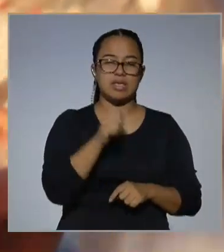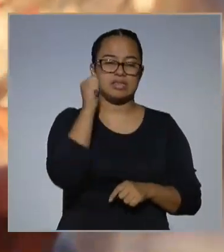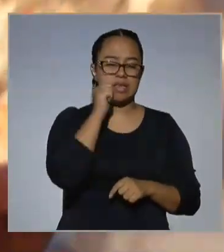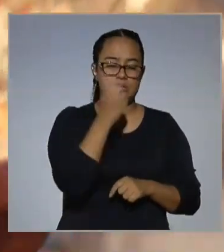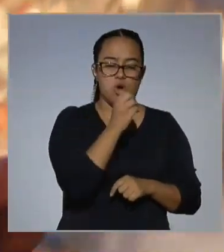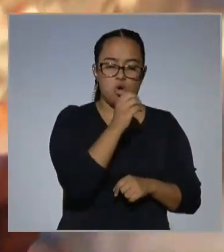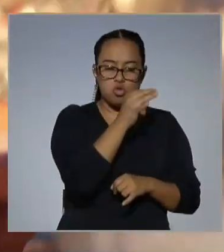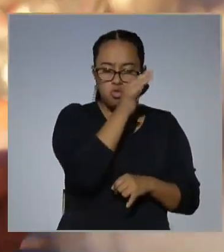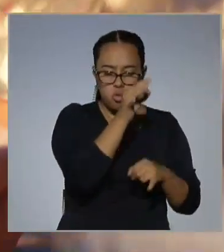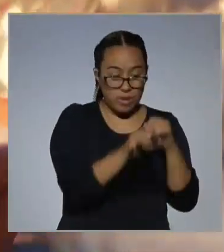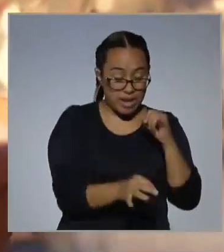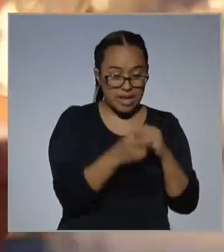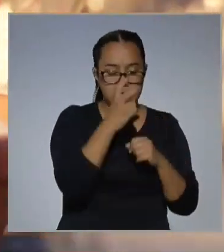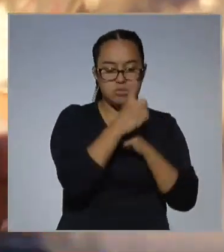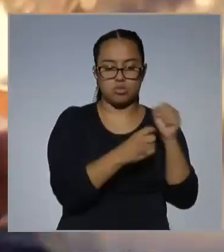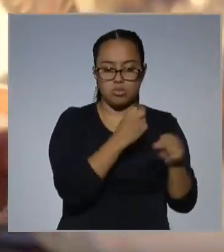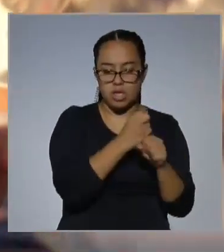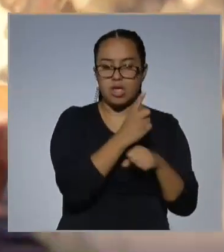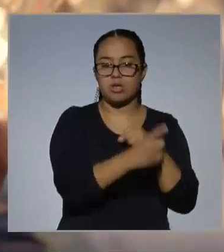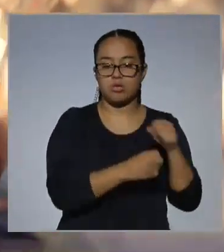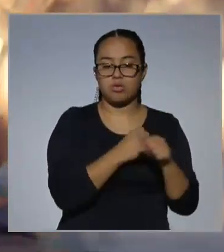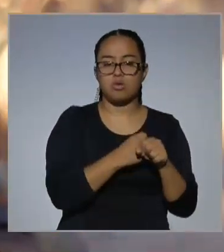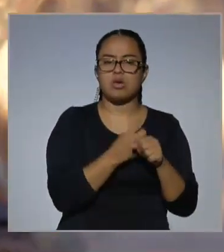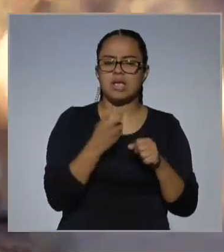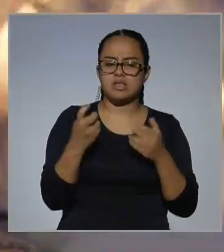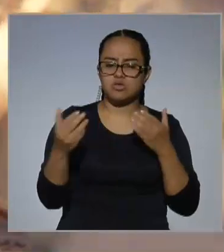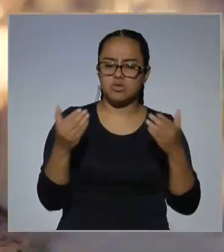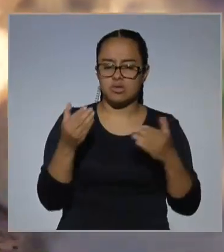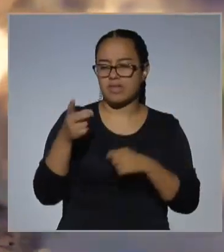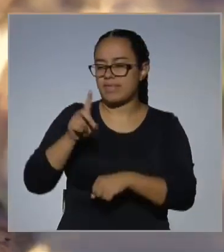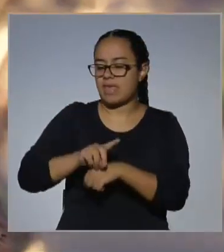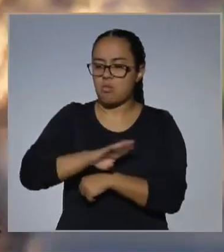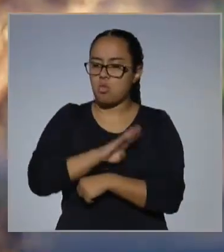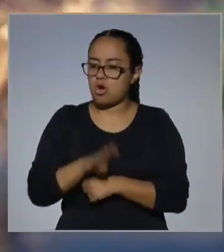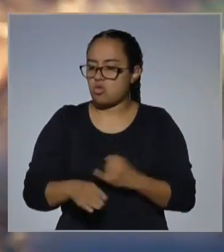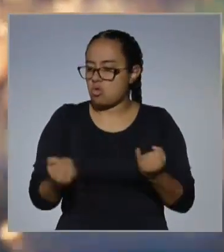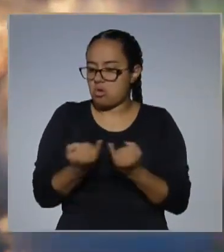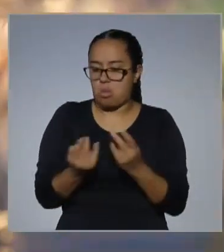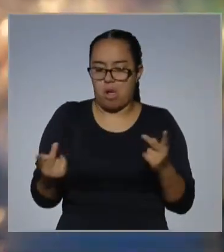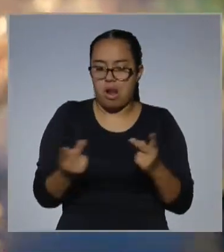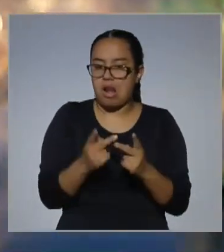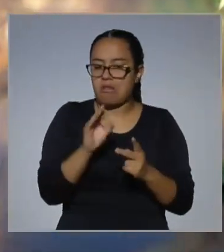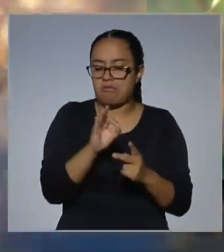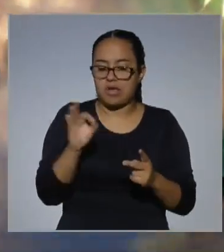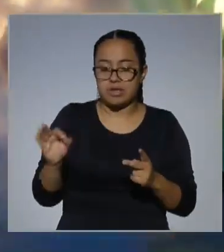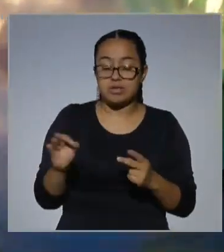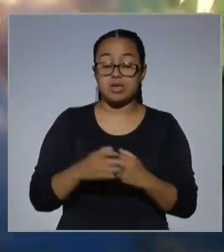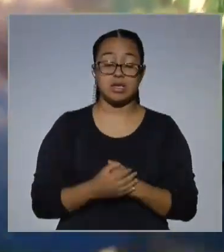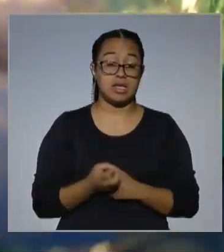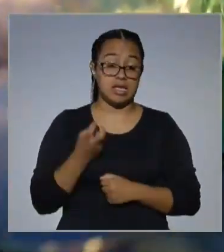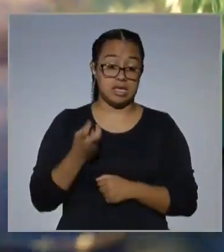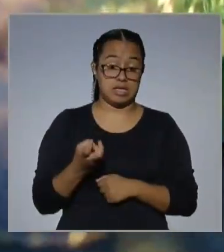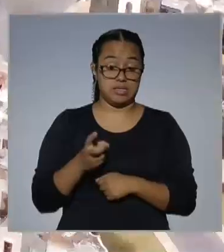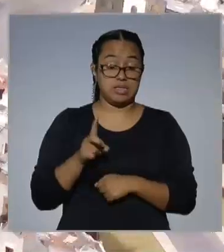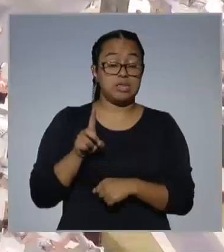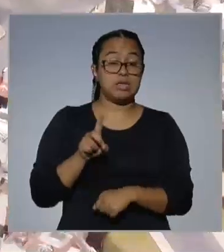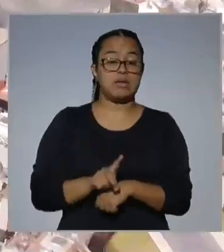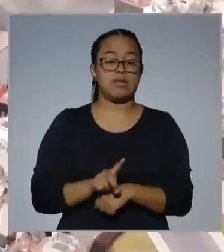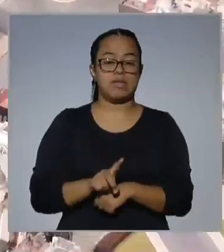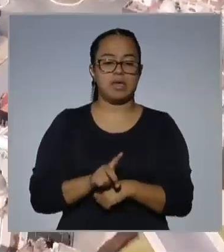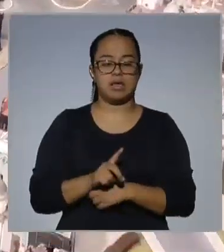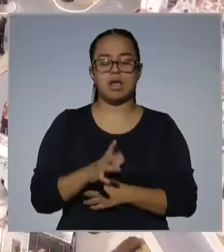octubre cada año y es comparable con el Día de los Muertos, en el sentido de que en este día